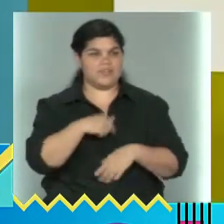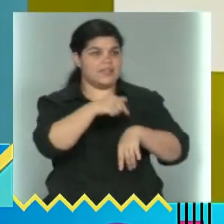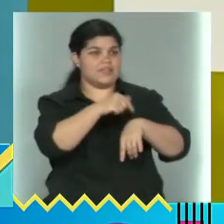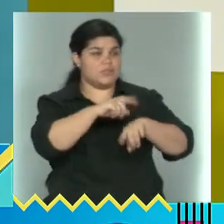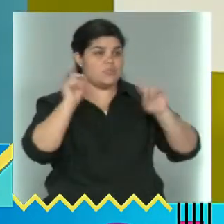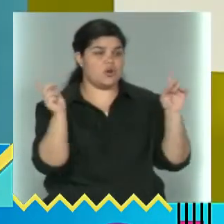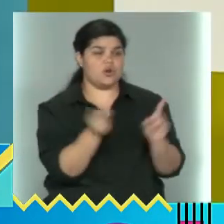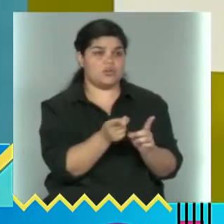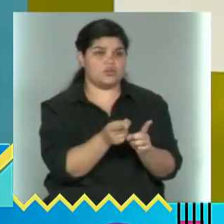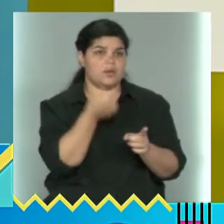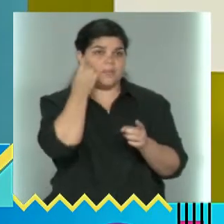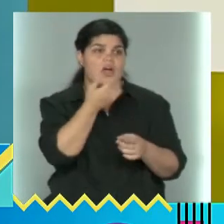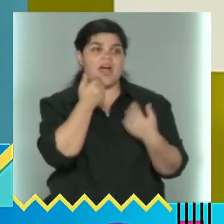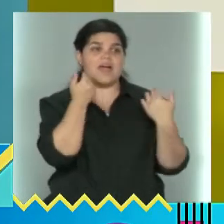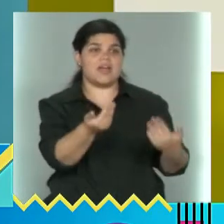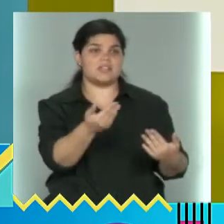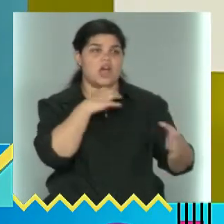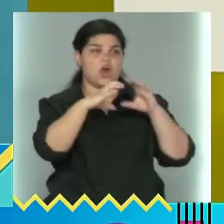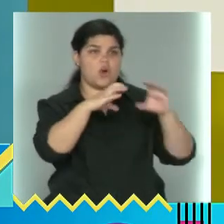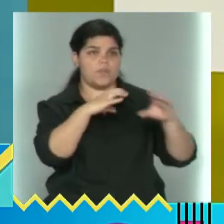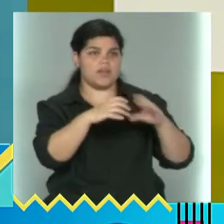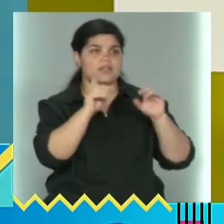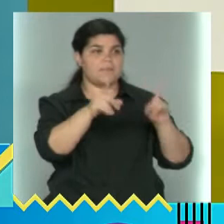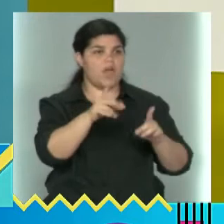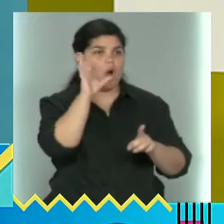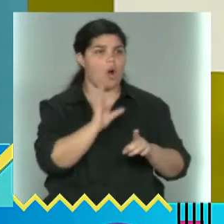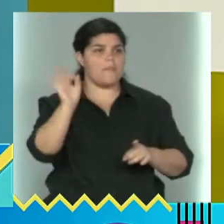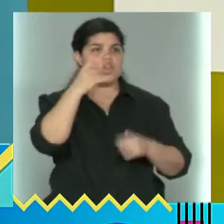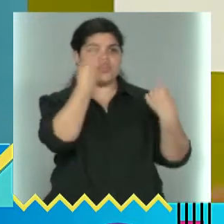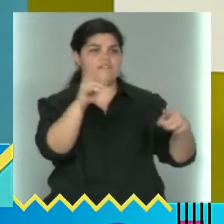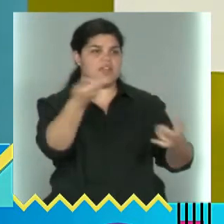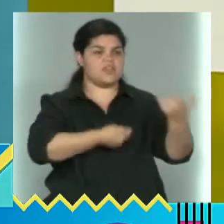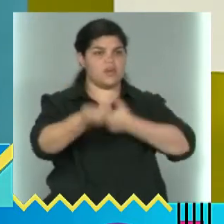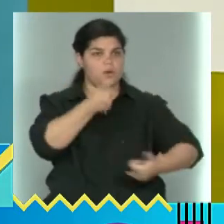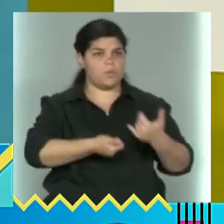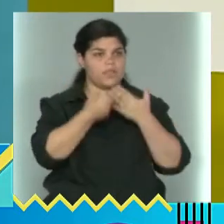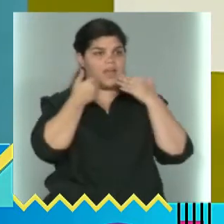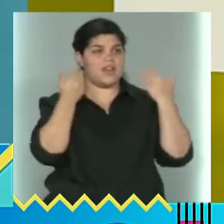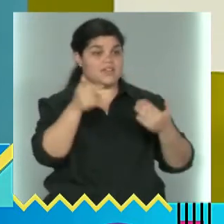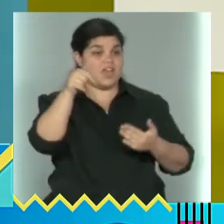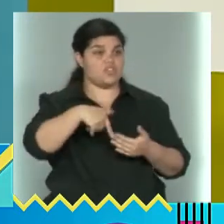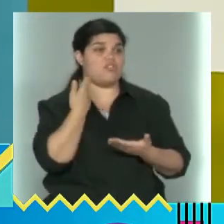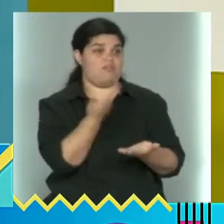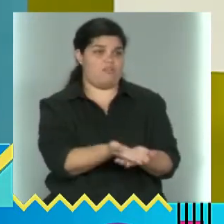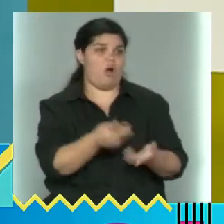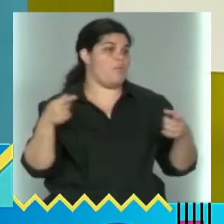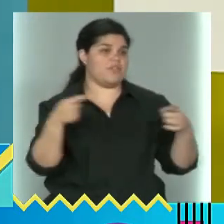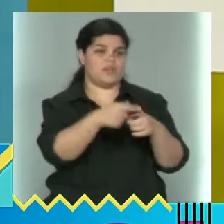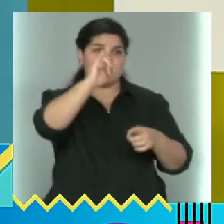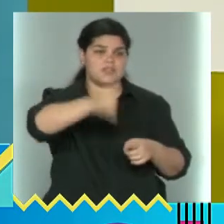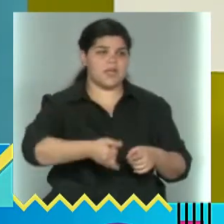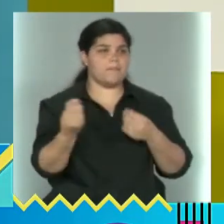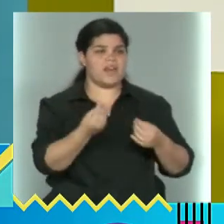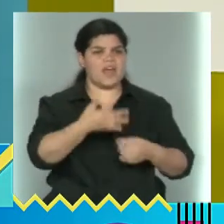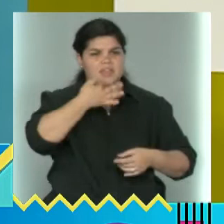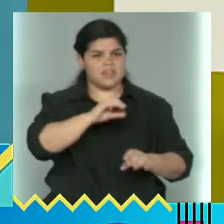tiempo, pero te agradecemos muchísimo la comunicación y por poder aportarnos también otra mirada a esto, que es lo que estamos buscando justamente, tratar de